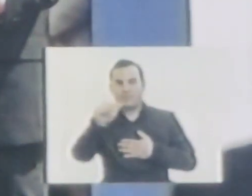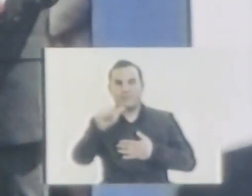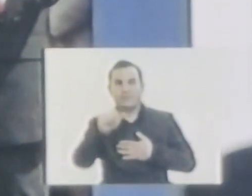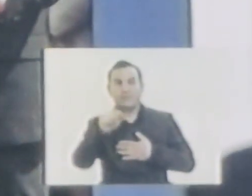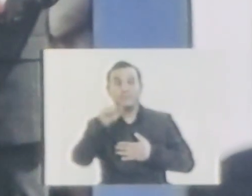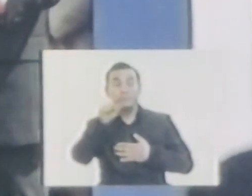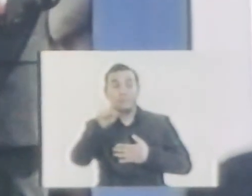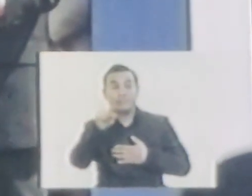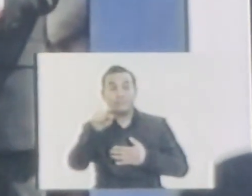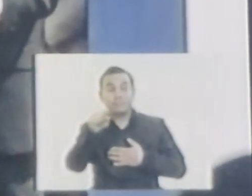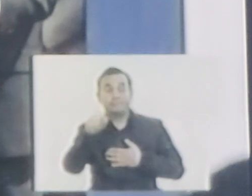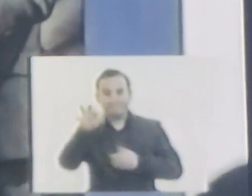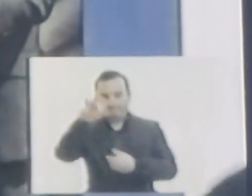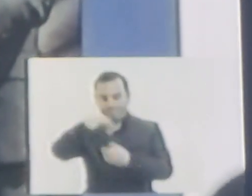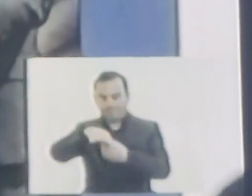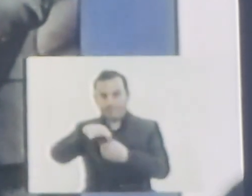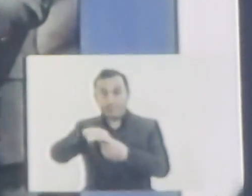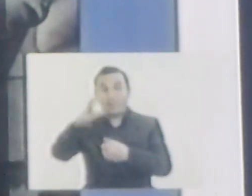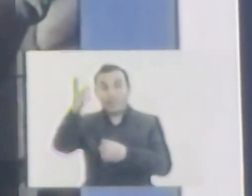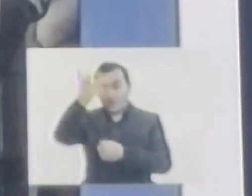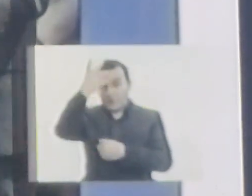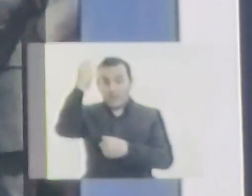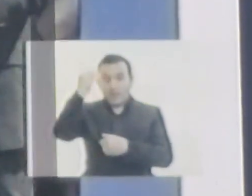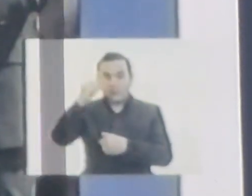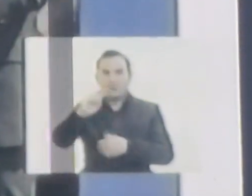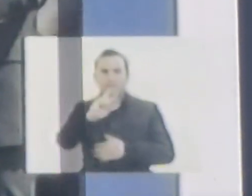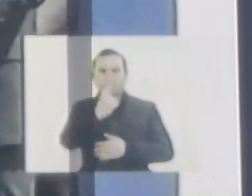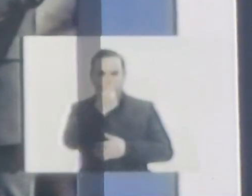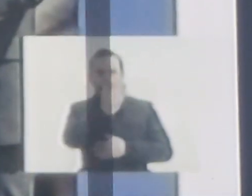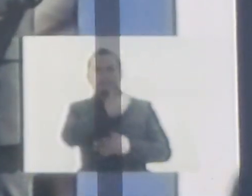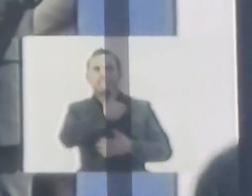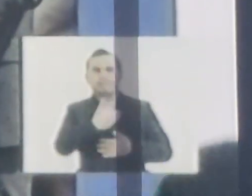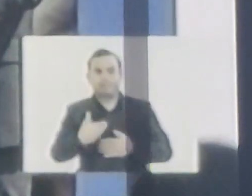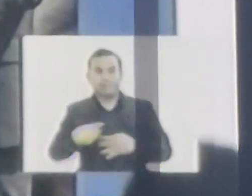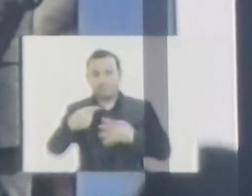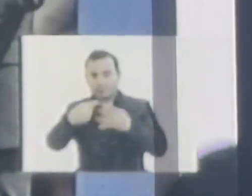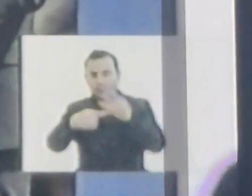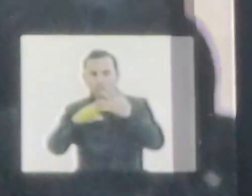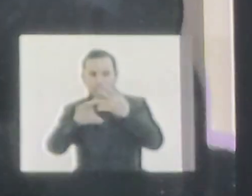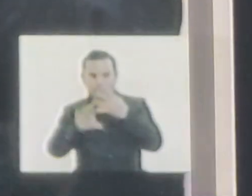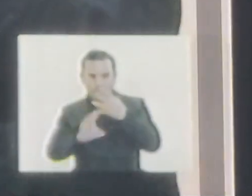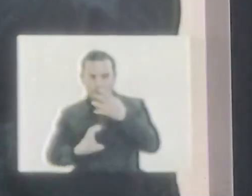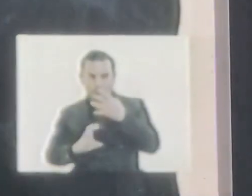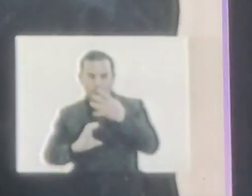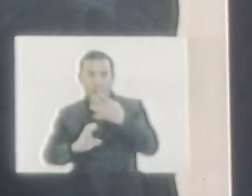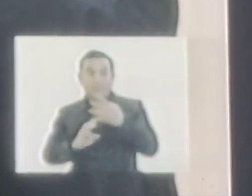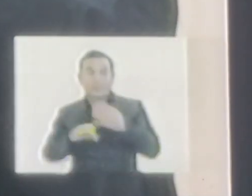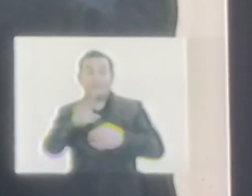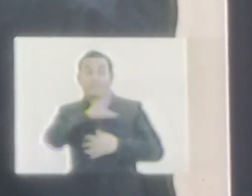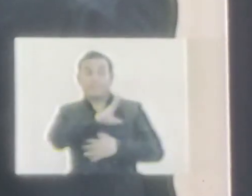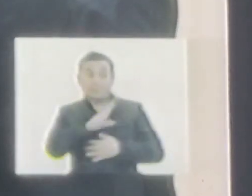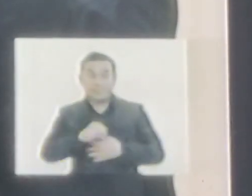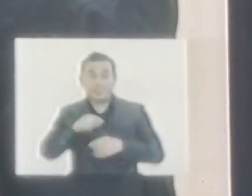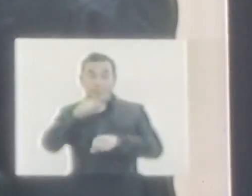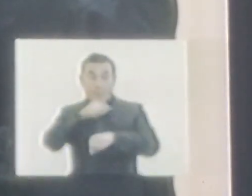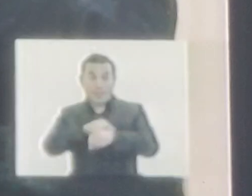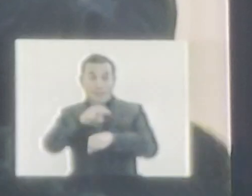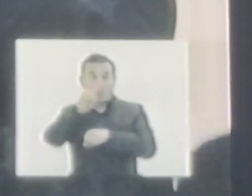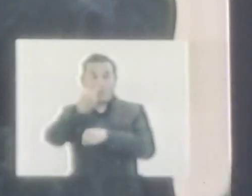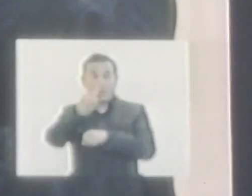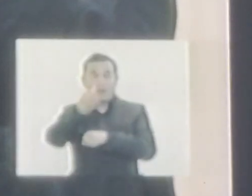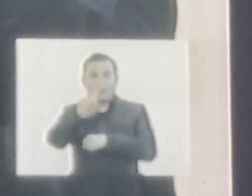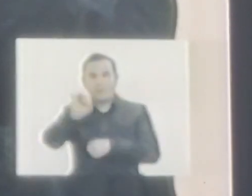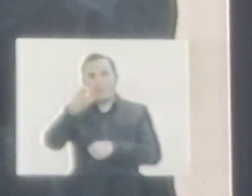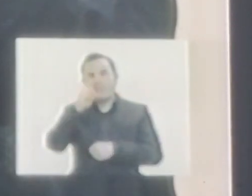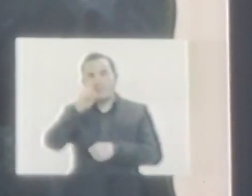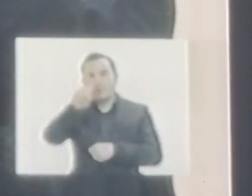electo por el pueblo salvadoreño para el cargo de vicepresidente constitucional de la República de El Salvador para el periodo comprendido desde el 1